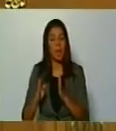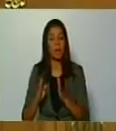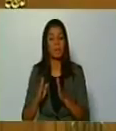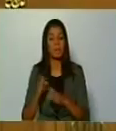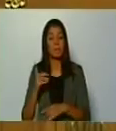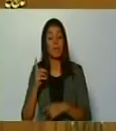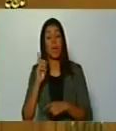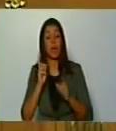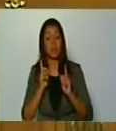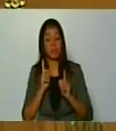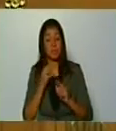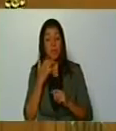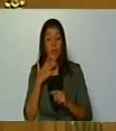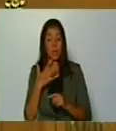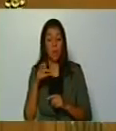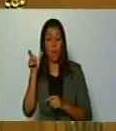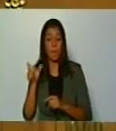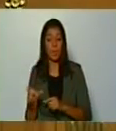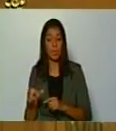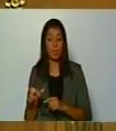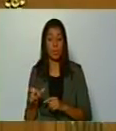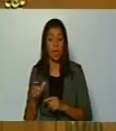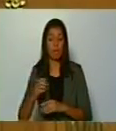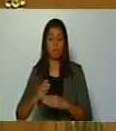incluso el impedir a que un ciudadano